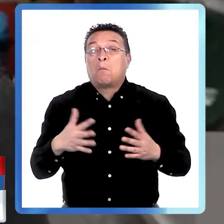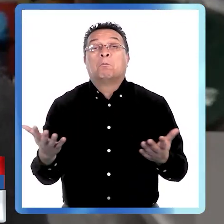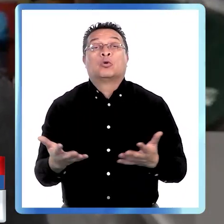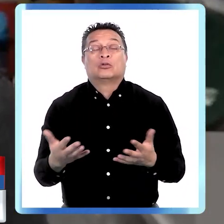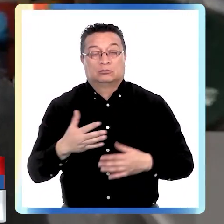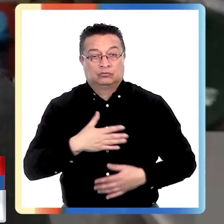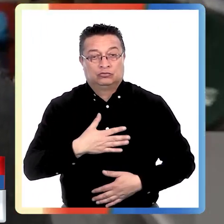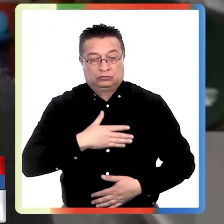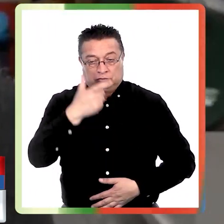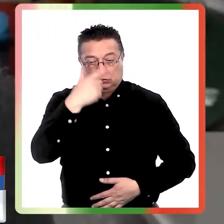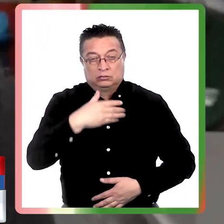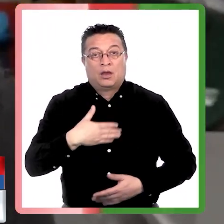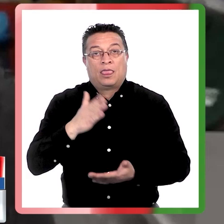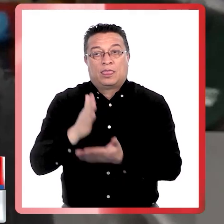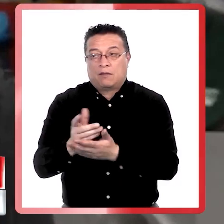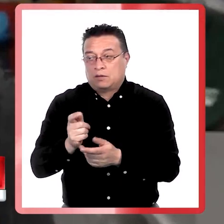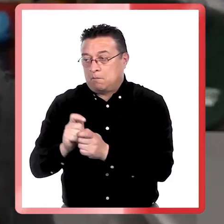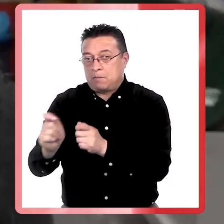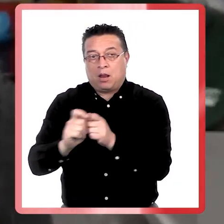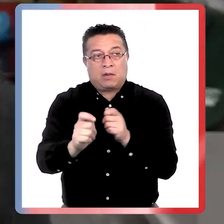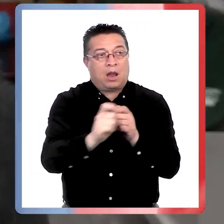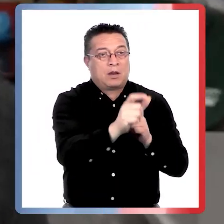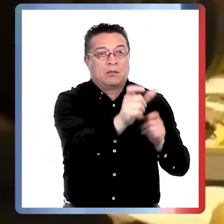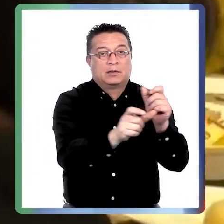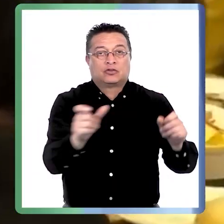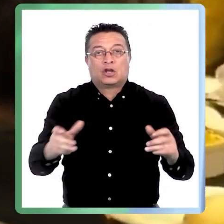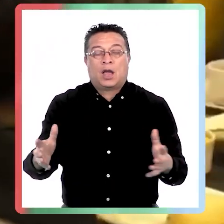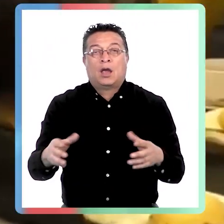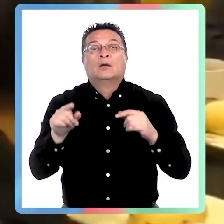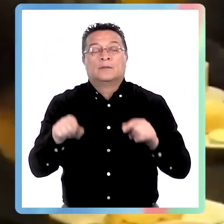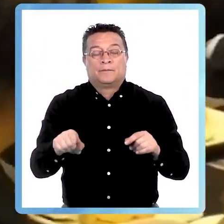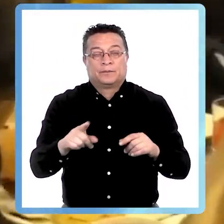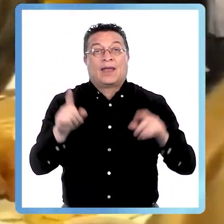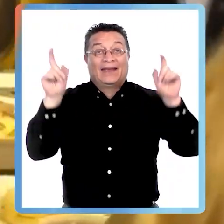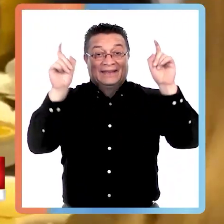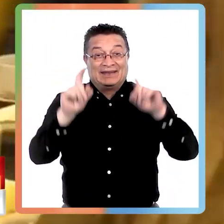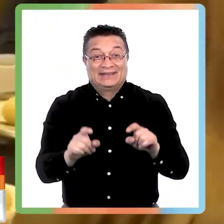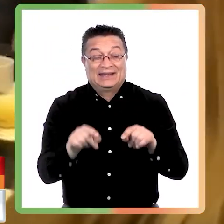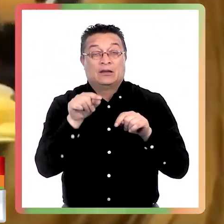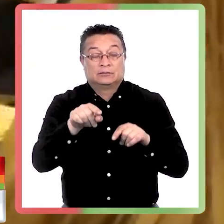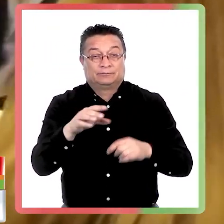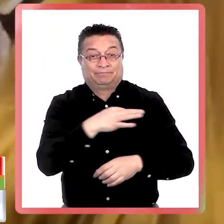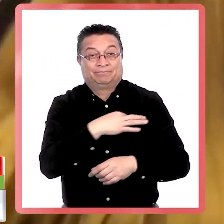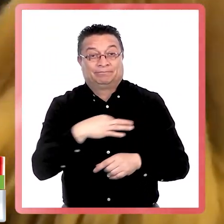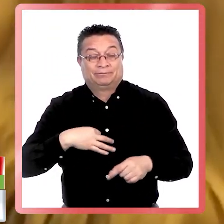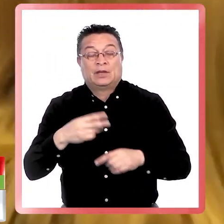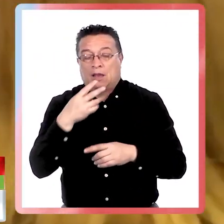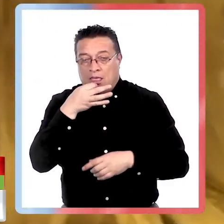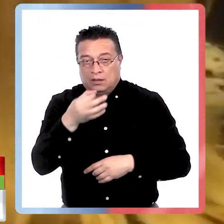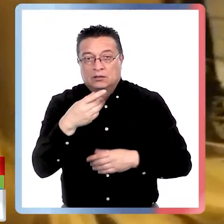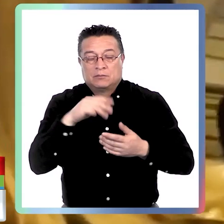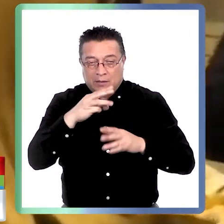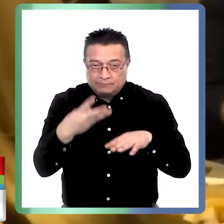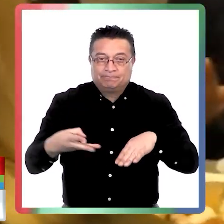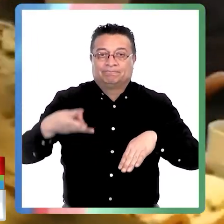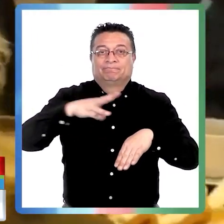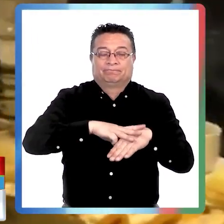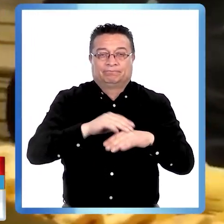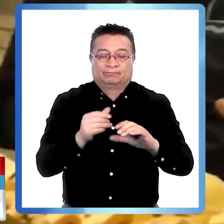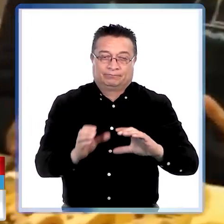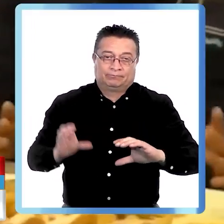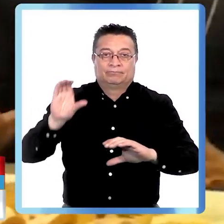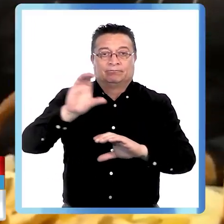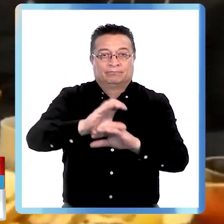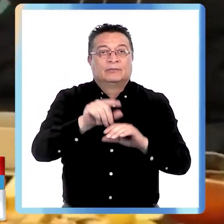porque yo también tengo que pagarle a la gente. Desde la cartera de energía se siguen barajando opciones. Triplicar la cobertura